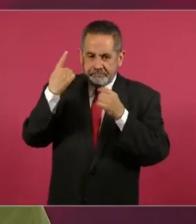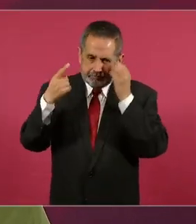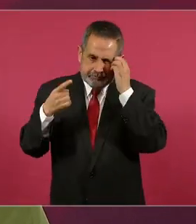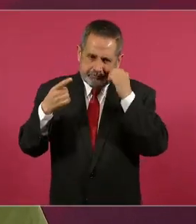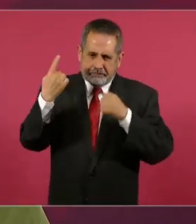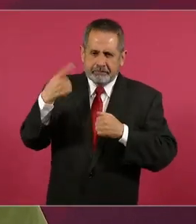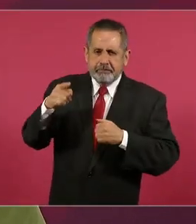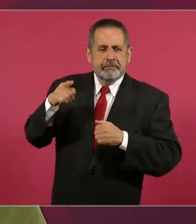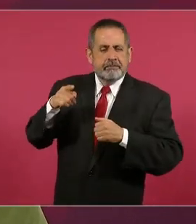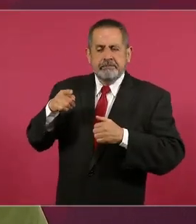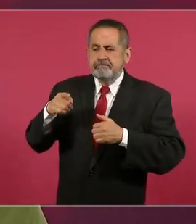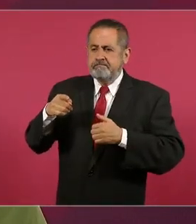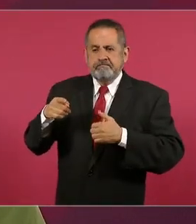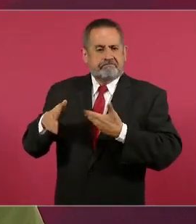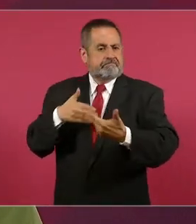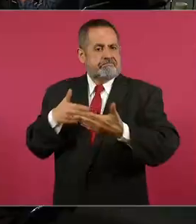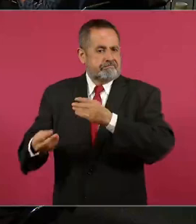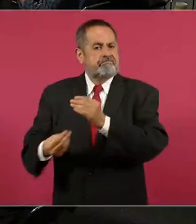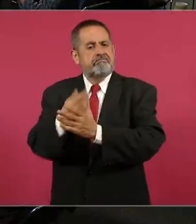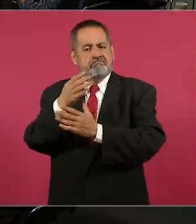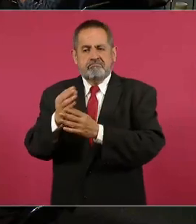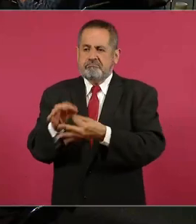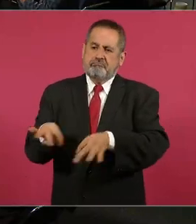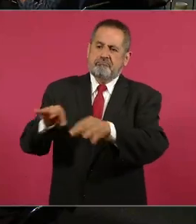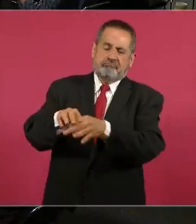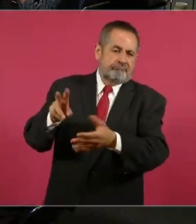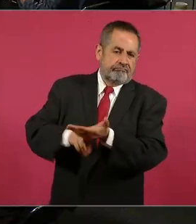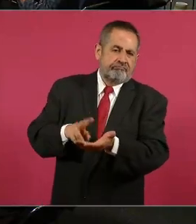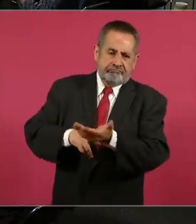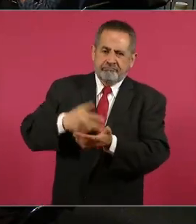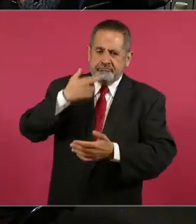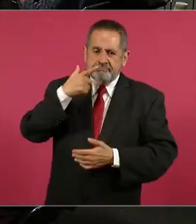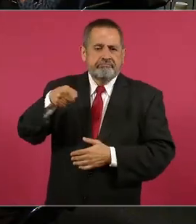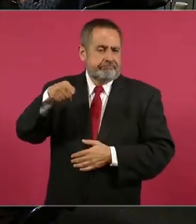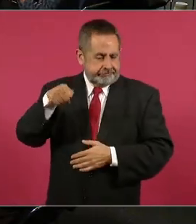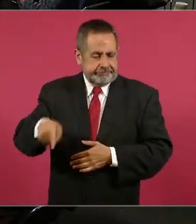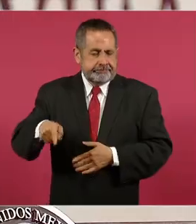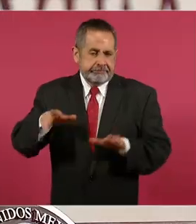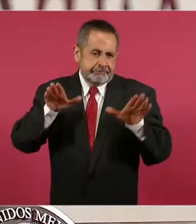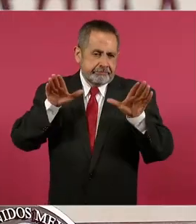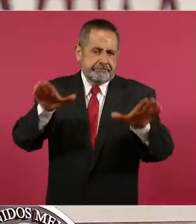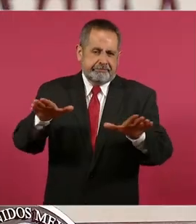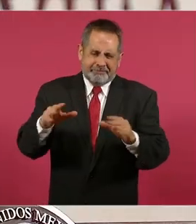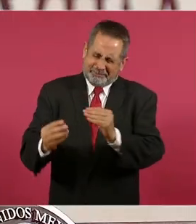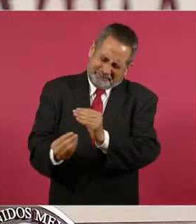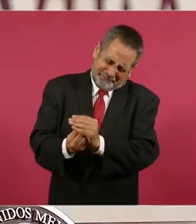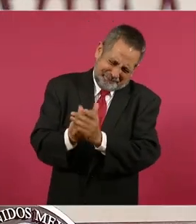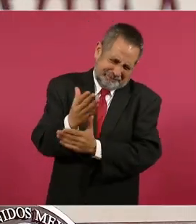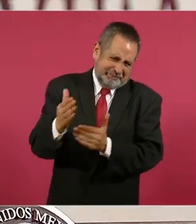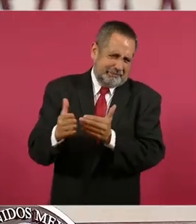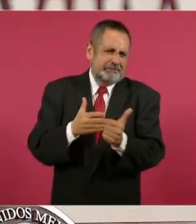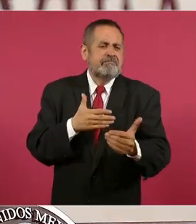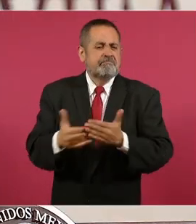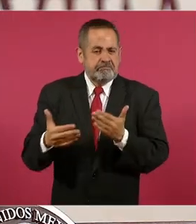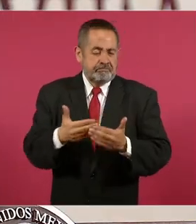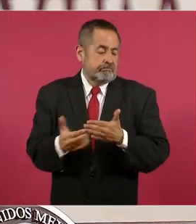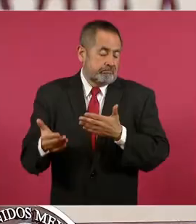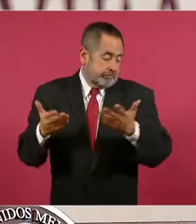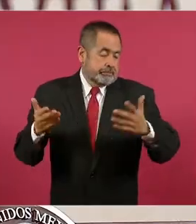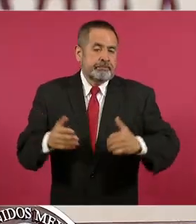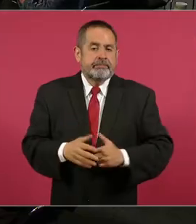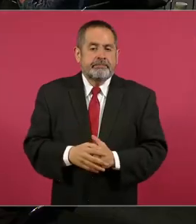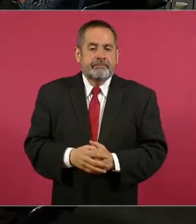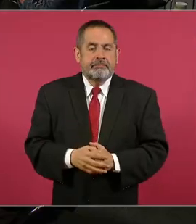de la relevancia que tendrá la aerolínea con aeronaves de la última generación.